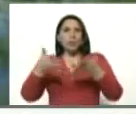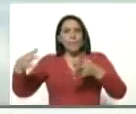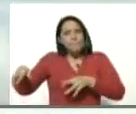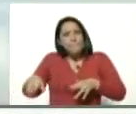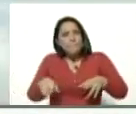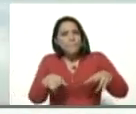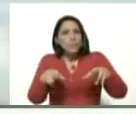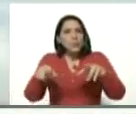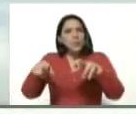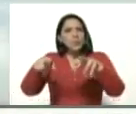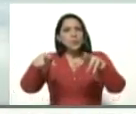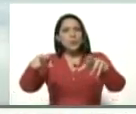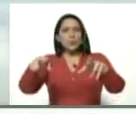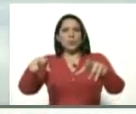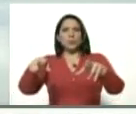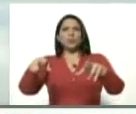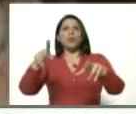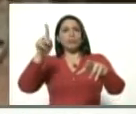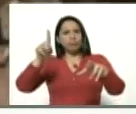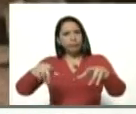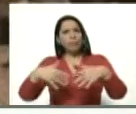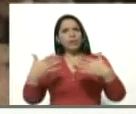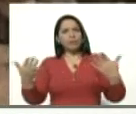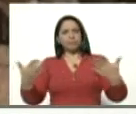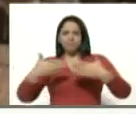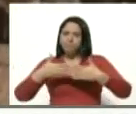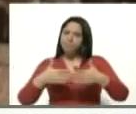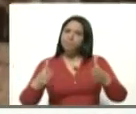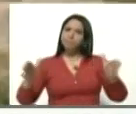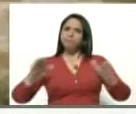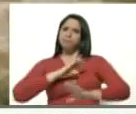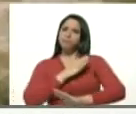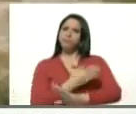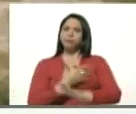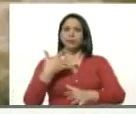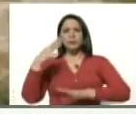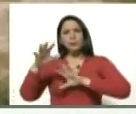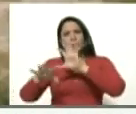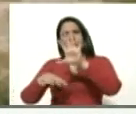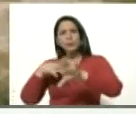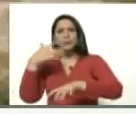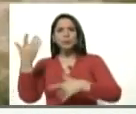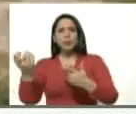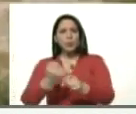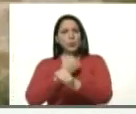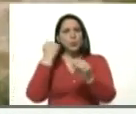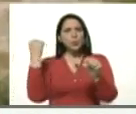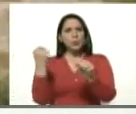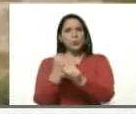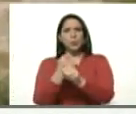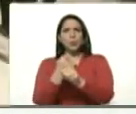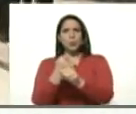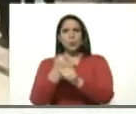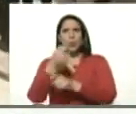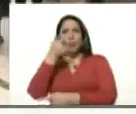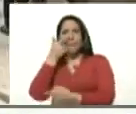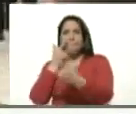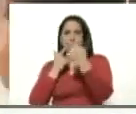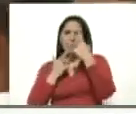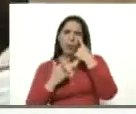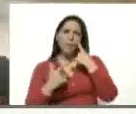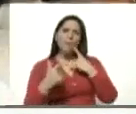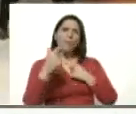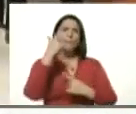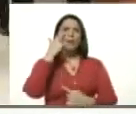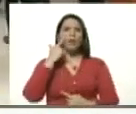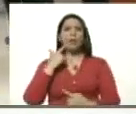ríos, salinas y labrantíos, animales de labor, llanto, júbilo y